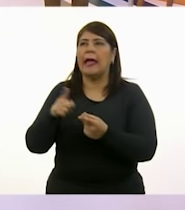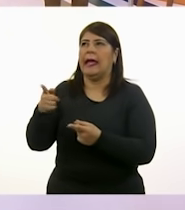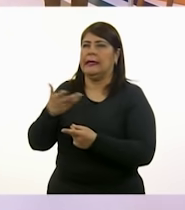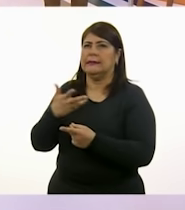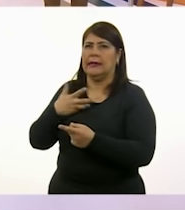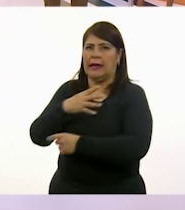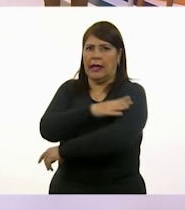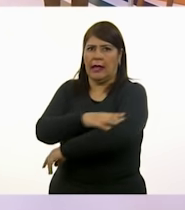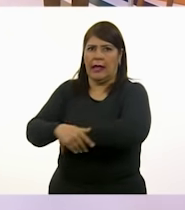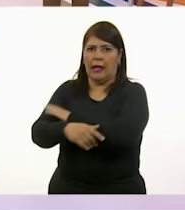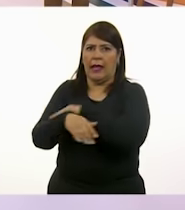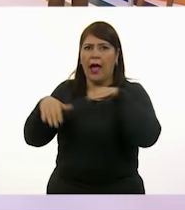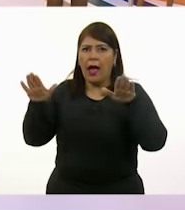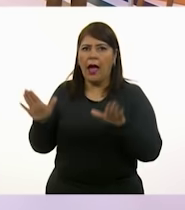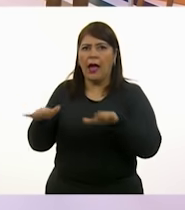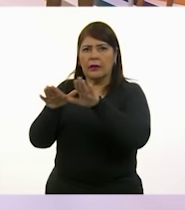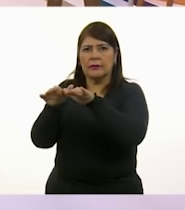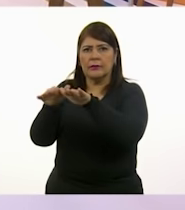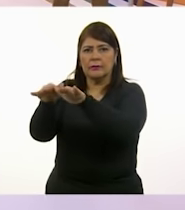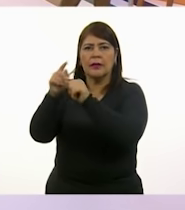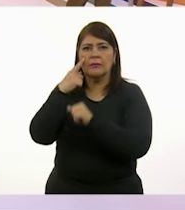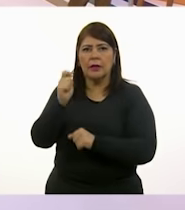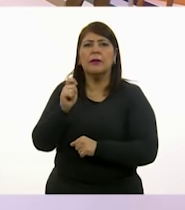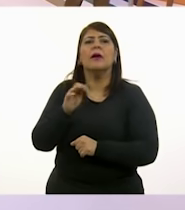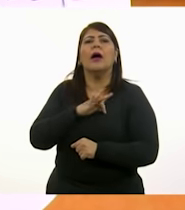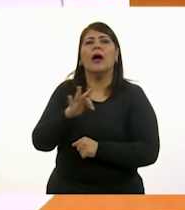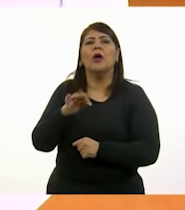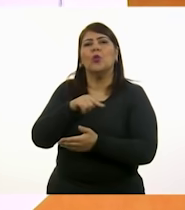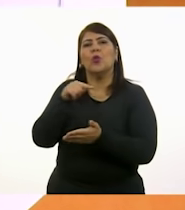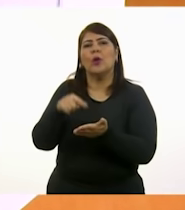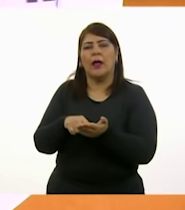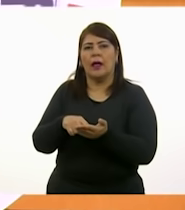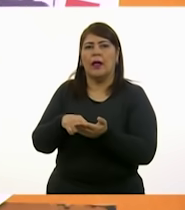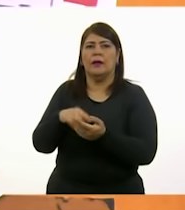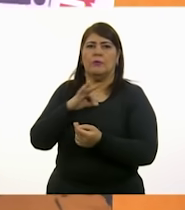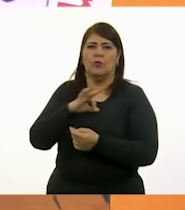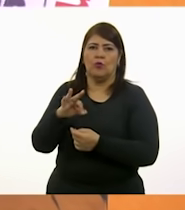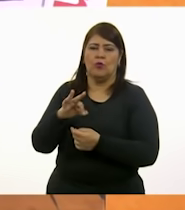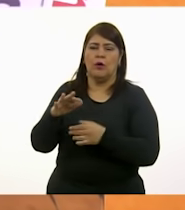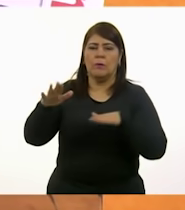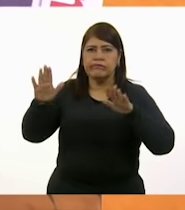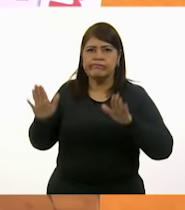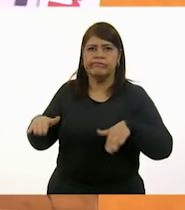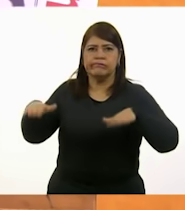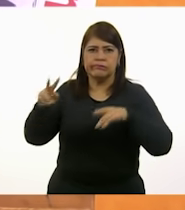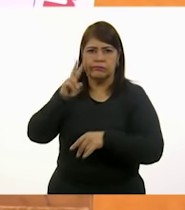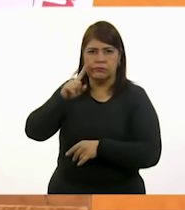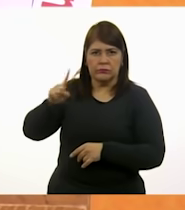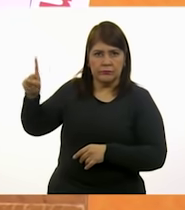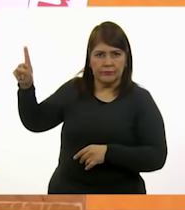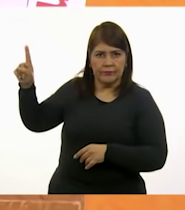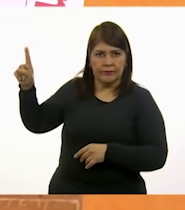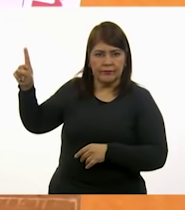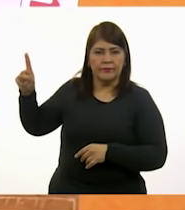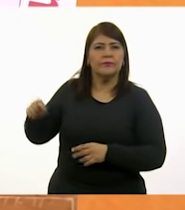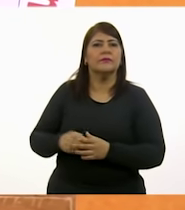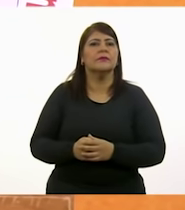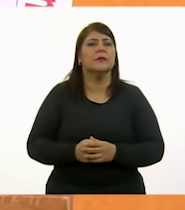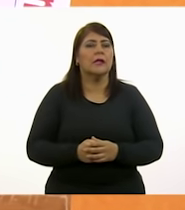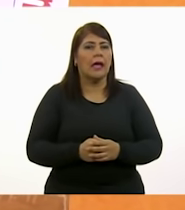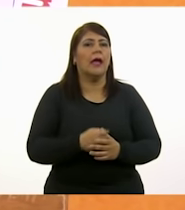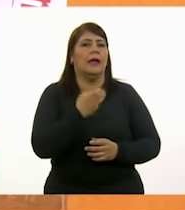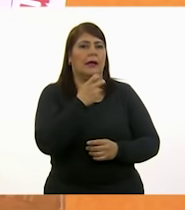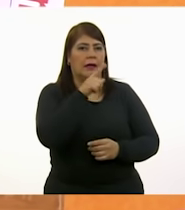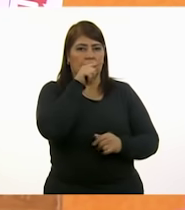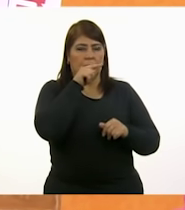entonces hay que ponerlo en el lugar donde vuelan Muy bien, Pepe El colibrí es un animal que puede